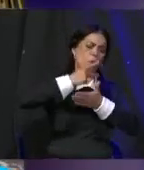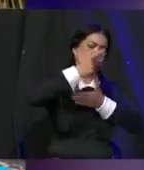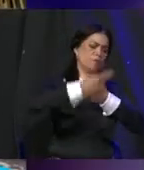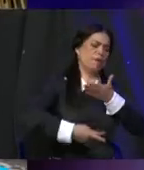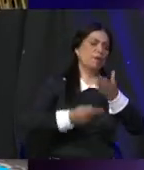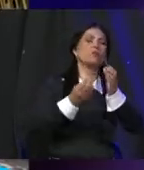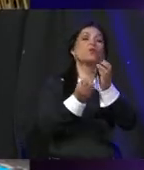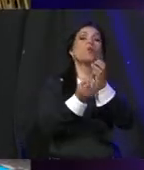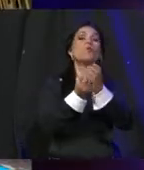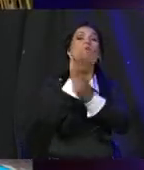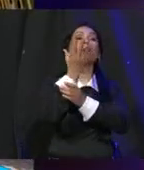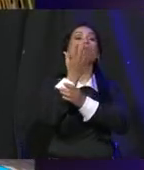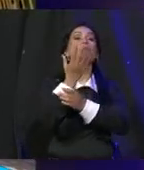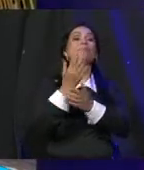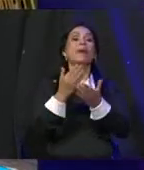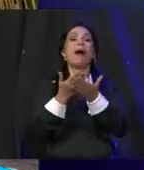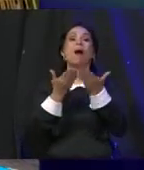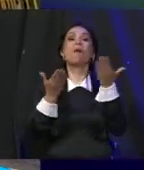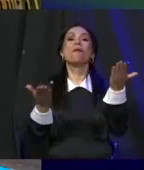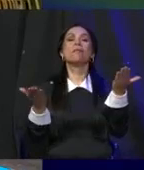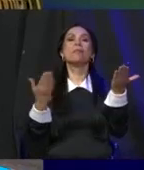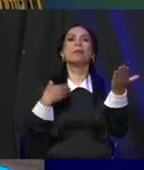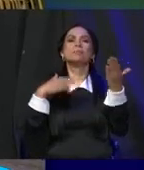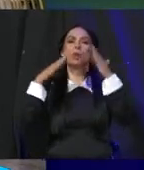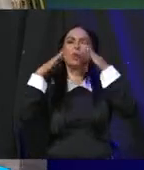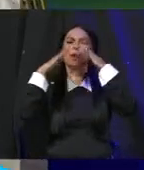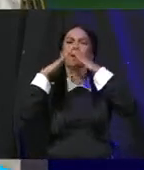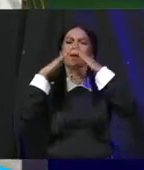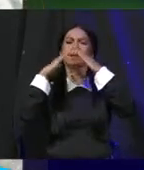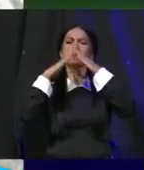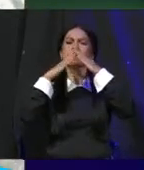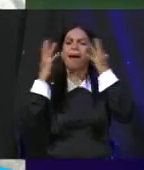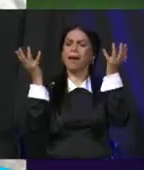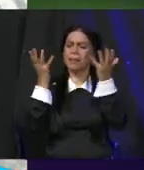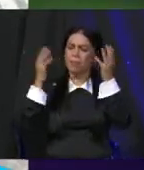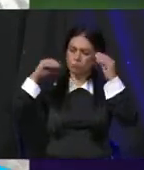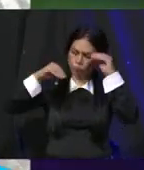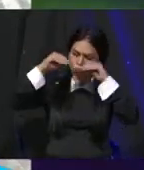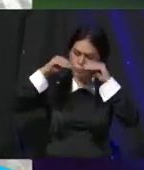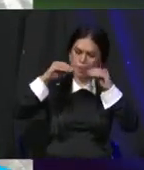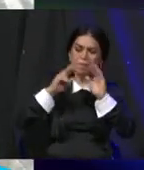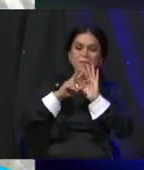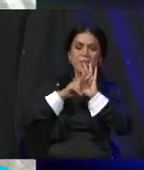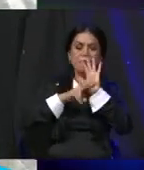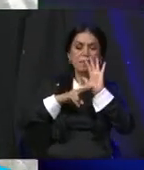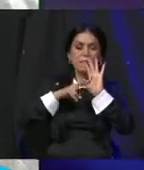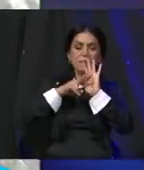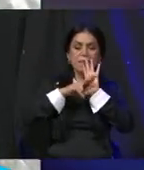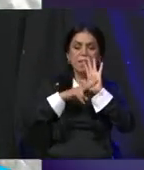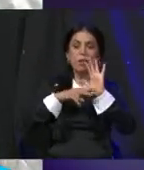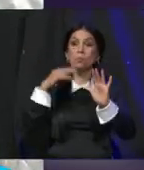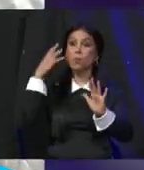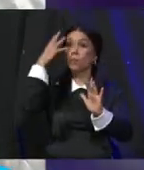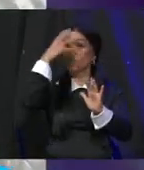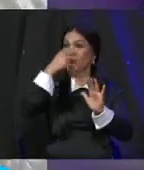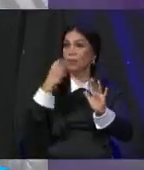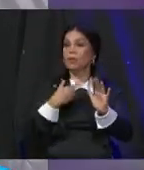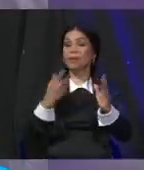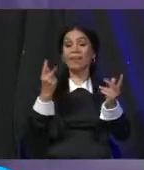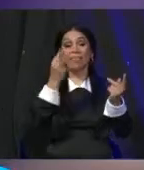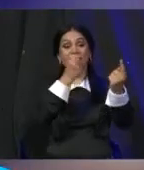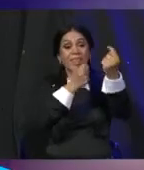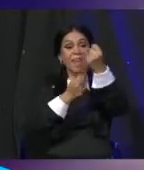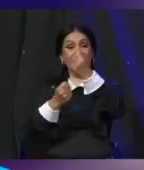una casita, que es nuestro, sí, nuevo set donde vamos a hacer los videos y bueno, pues los niños van a la tienda y quieren conocer la casita,